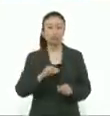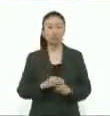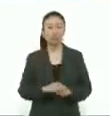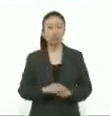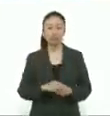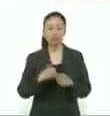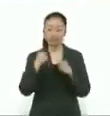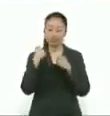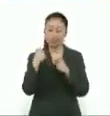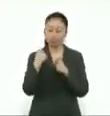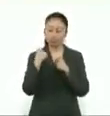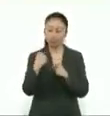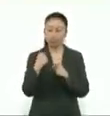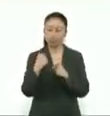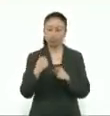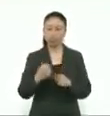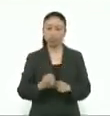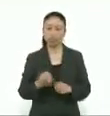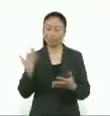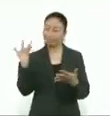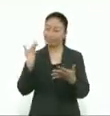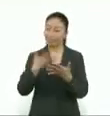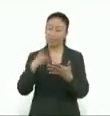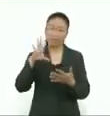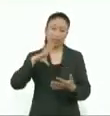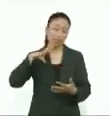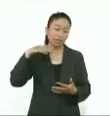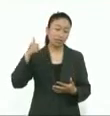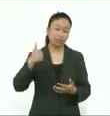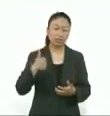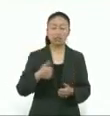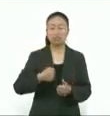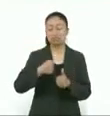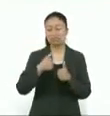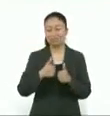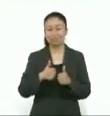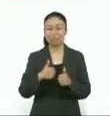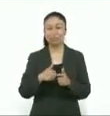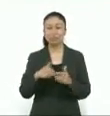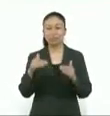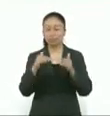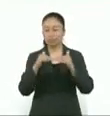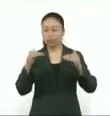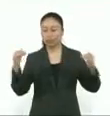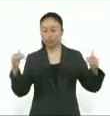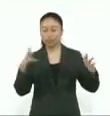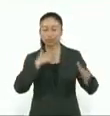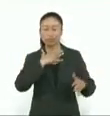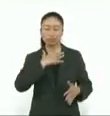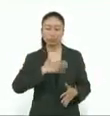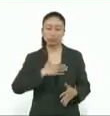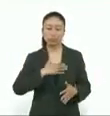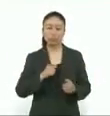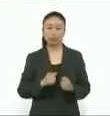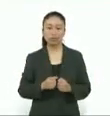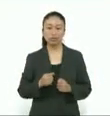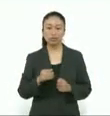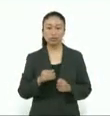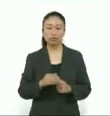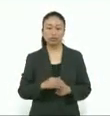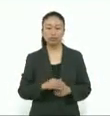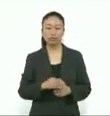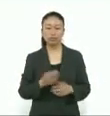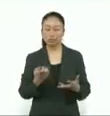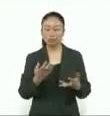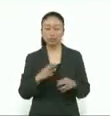muchas luchas, es fruto del esfuerzo permanente por la equidad, por la justicia y por la